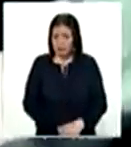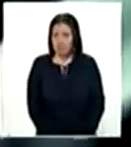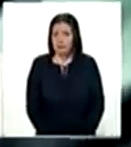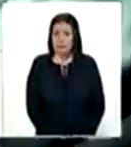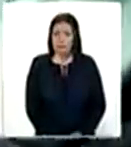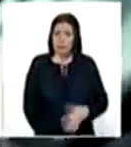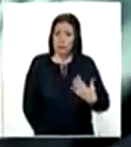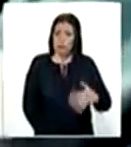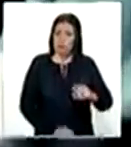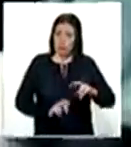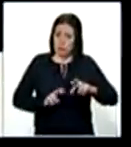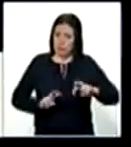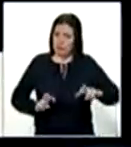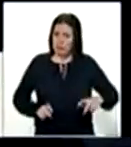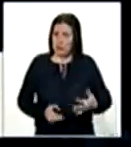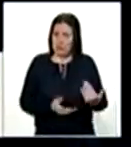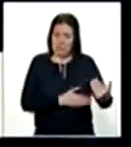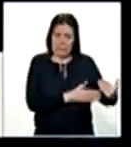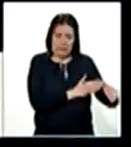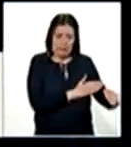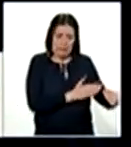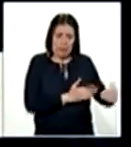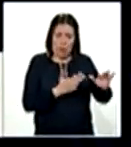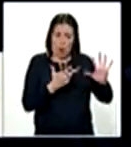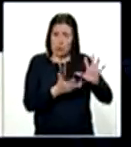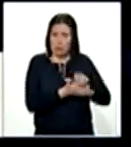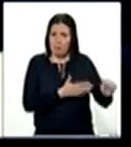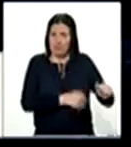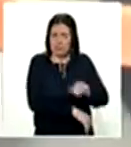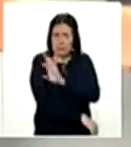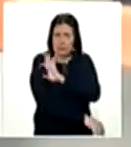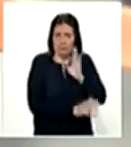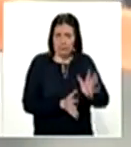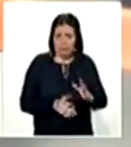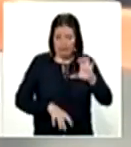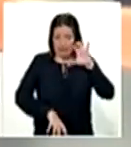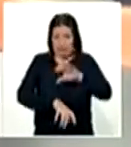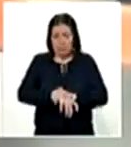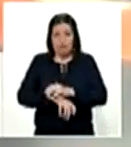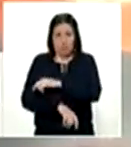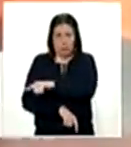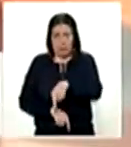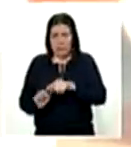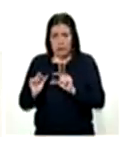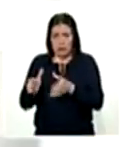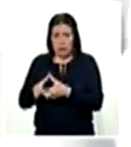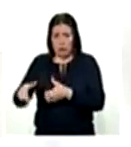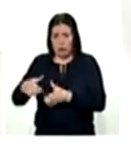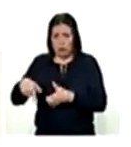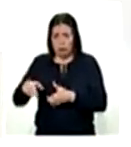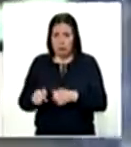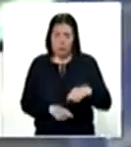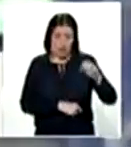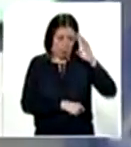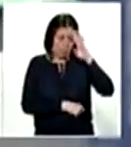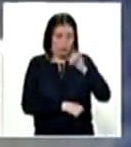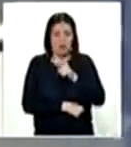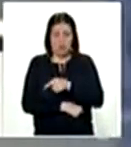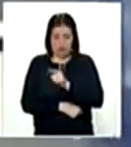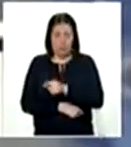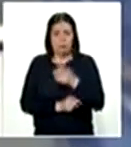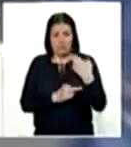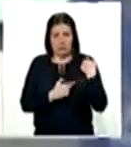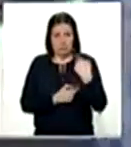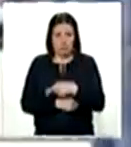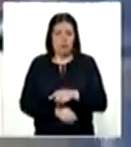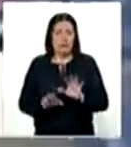Una investigación que tomó 8 meses al Ministerio Público para capturar a los miembros de esta banda, que según la policía serían responsables